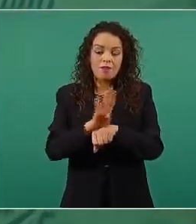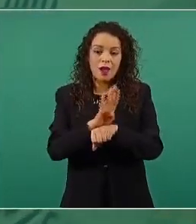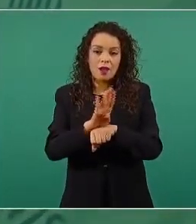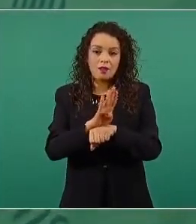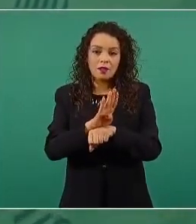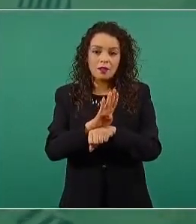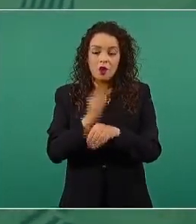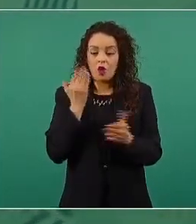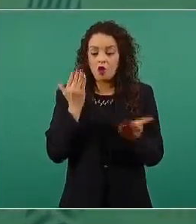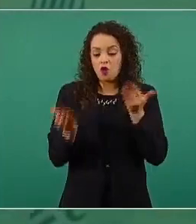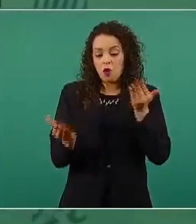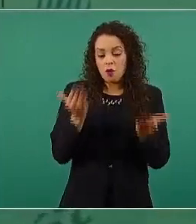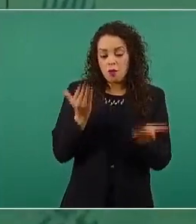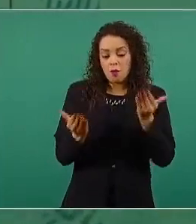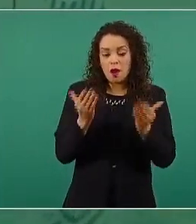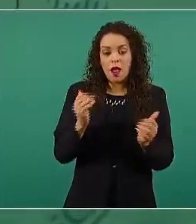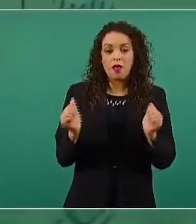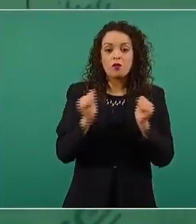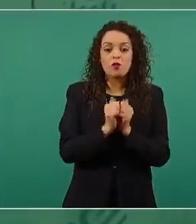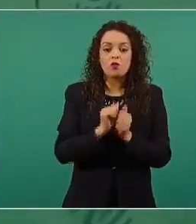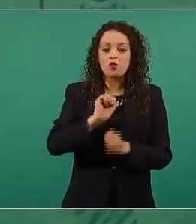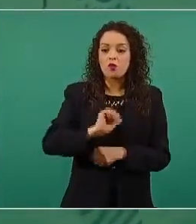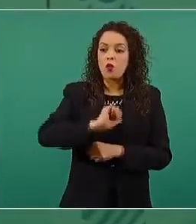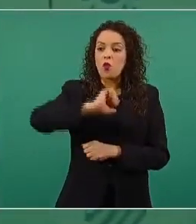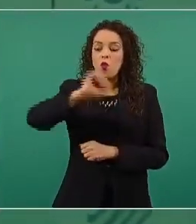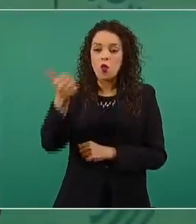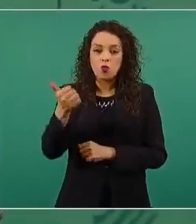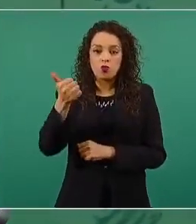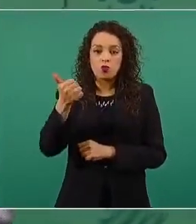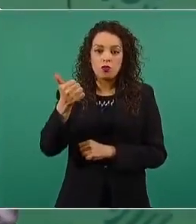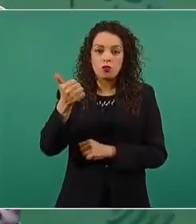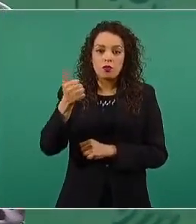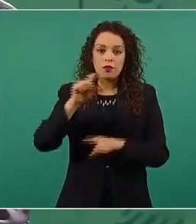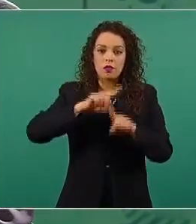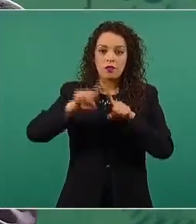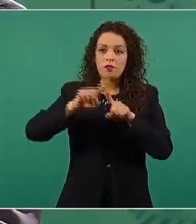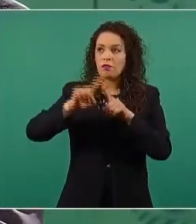comparativa con relación a las otras economías del mundo.